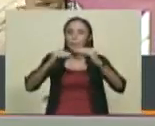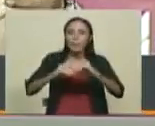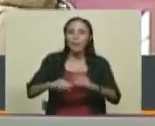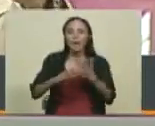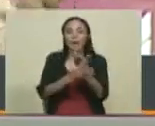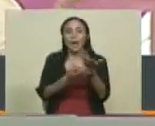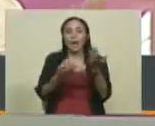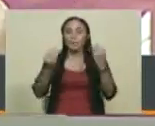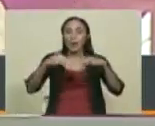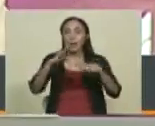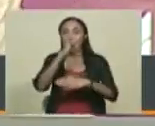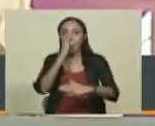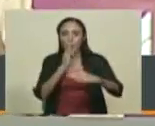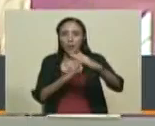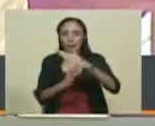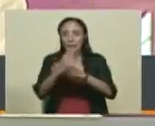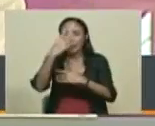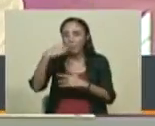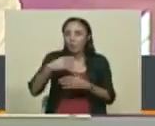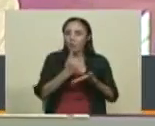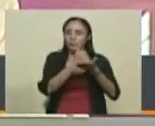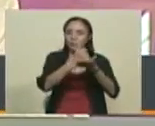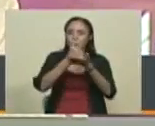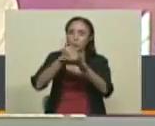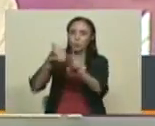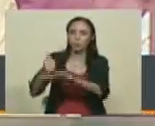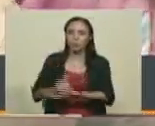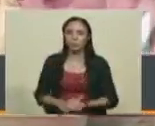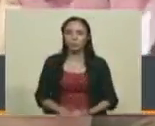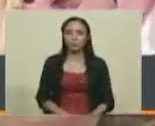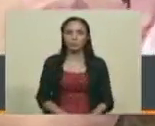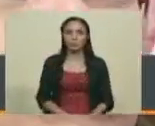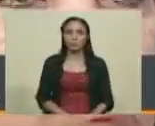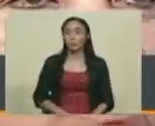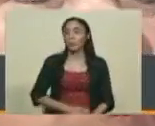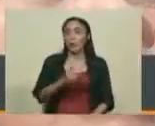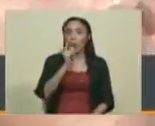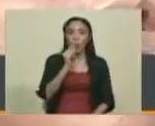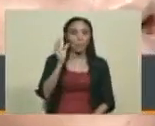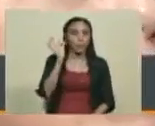al pobre, al necesitado. El hombre nuevo, la mujer